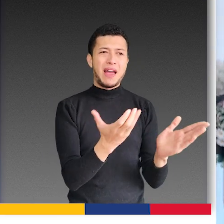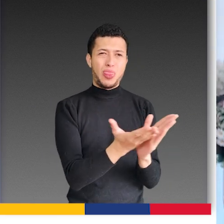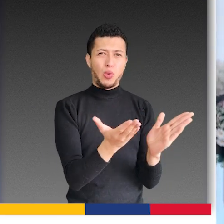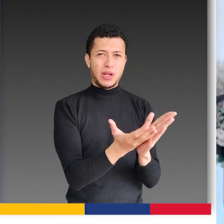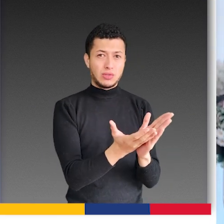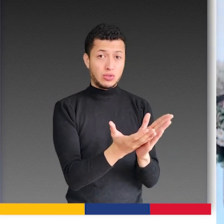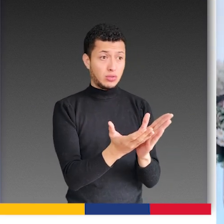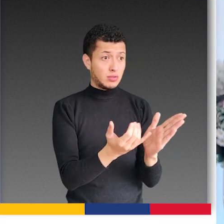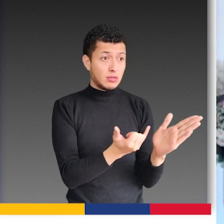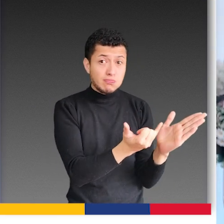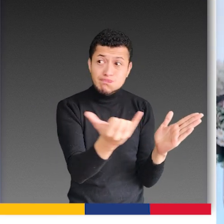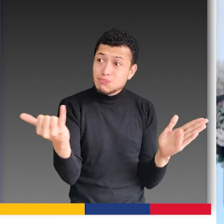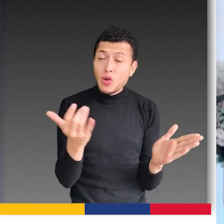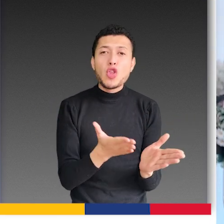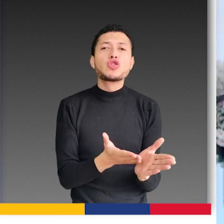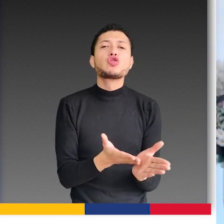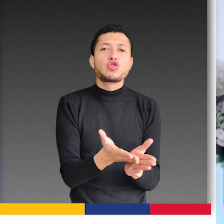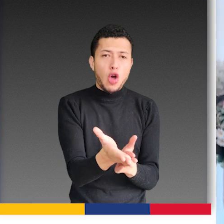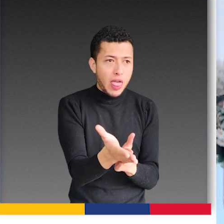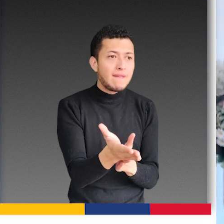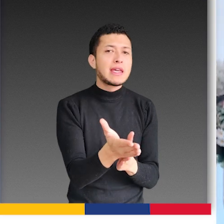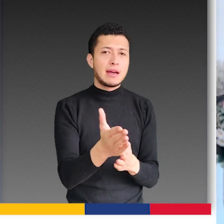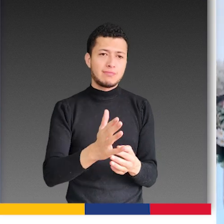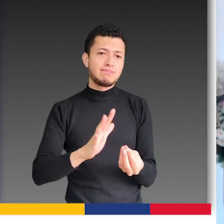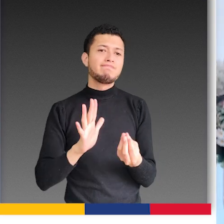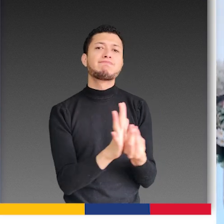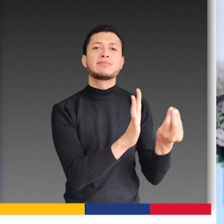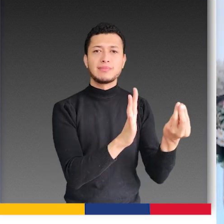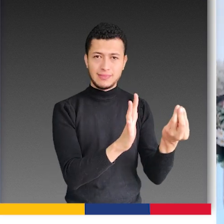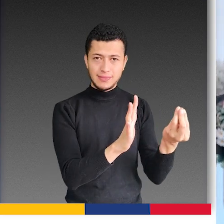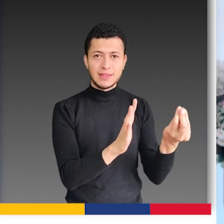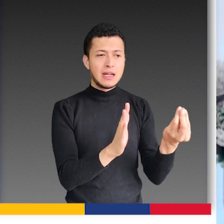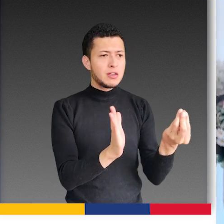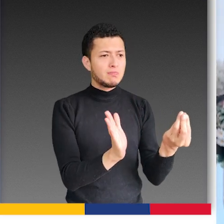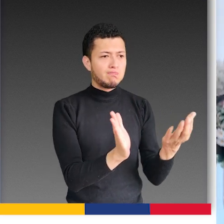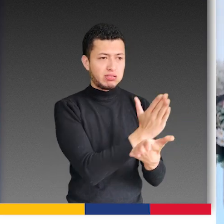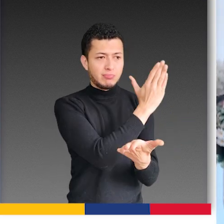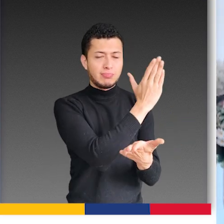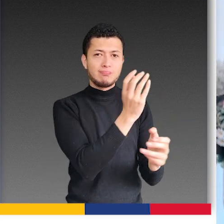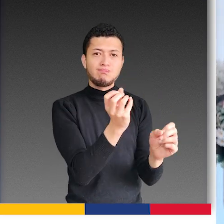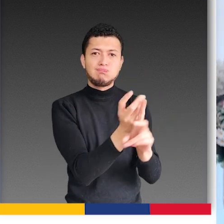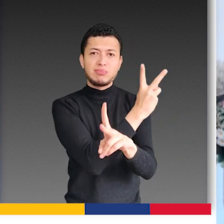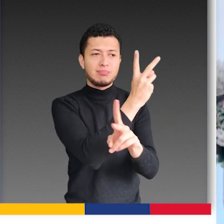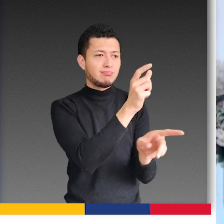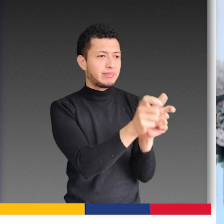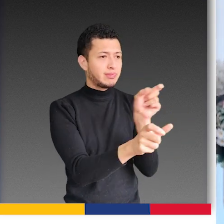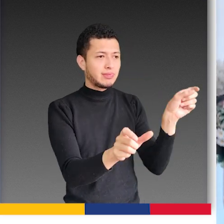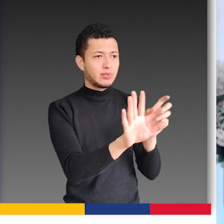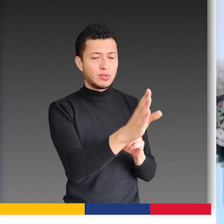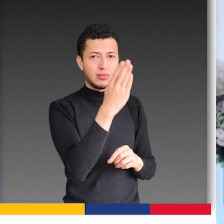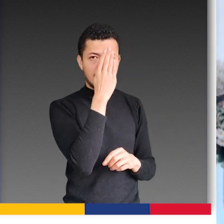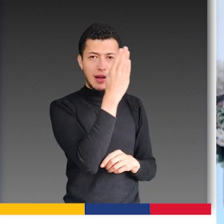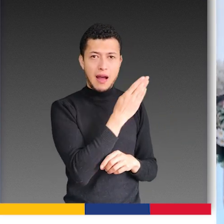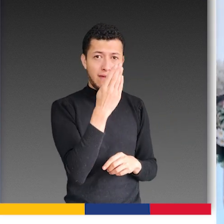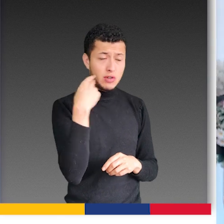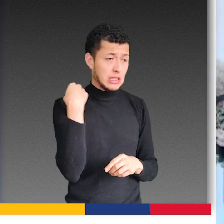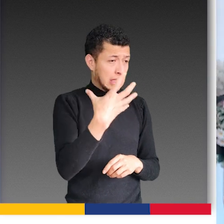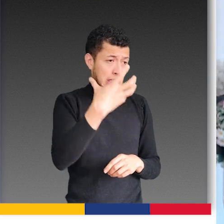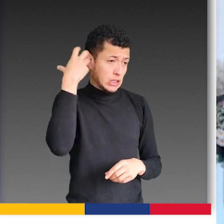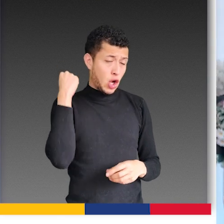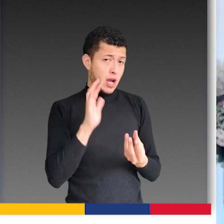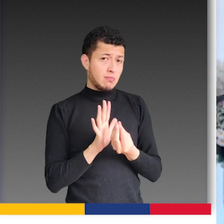nosotros todavía, el sistema de educación es un sistema de educación que excluye, que margina y